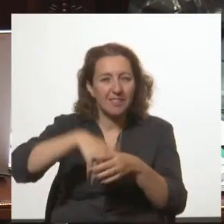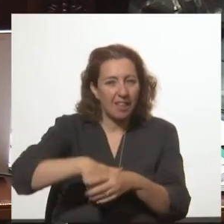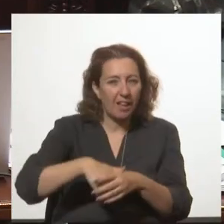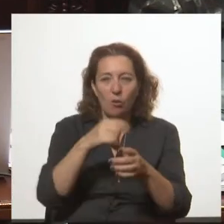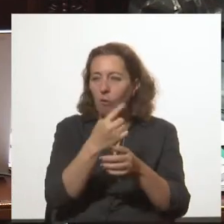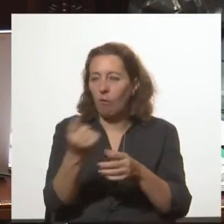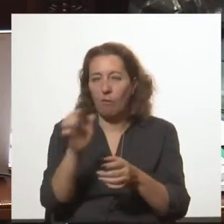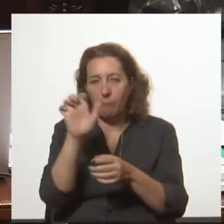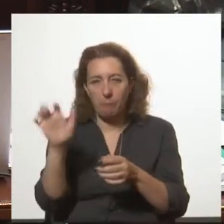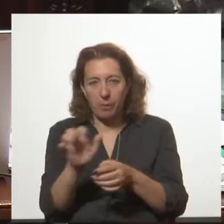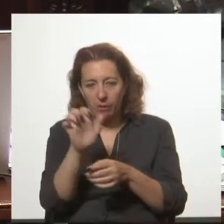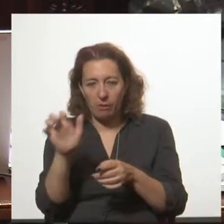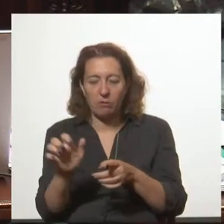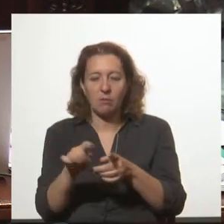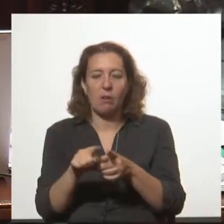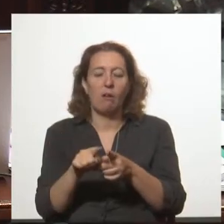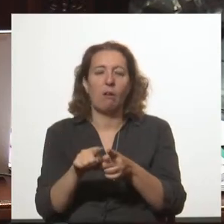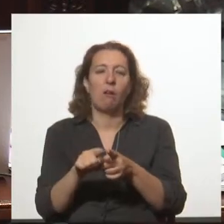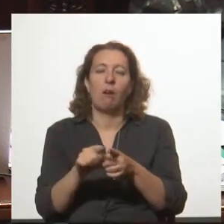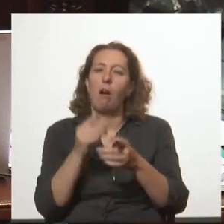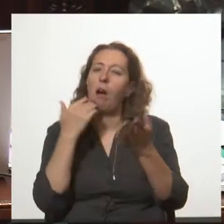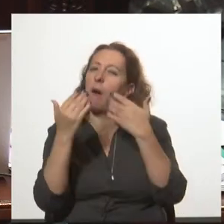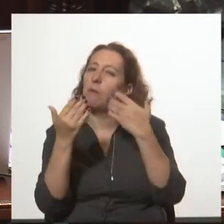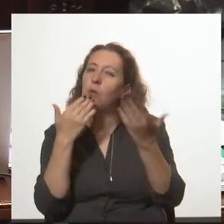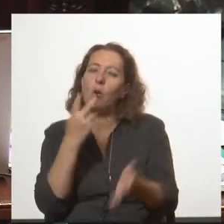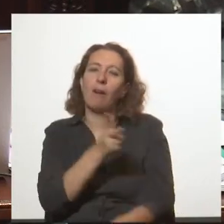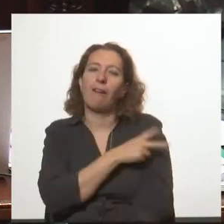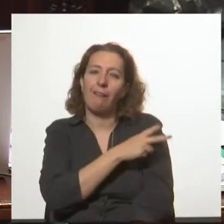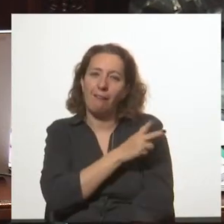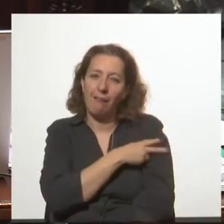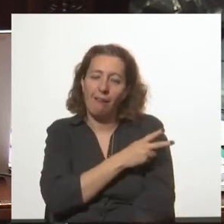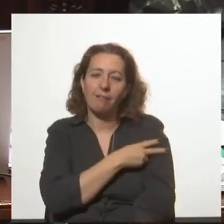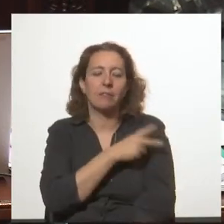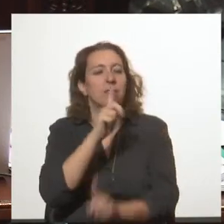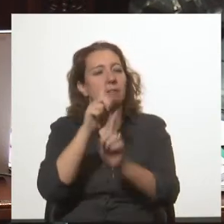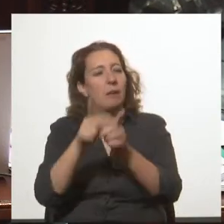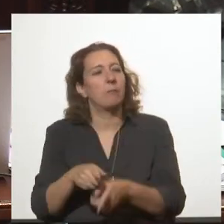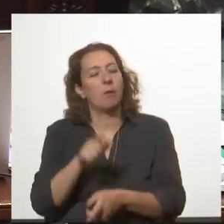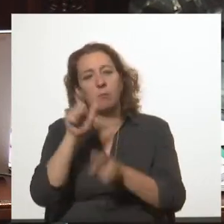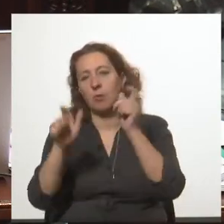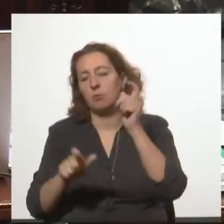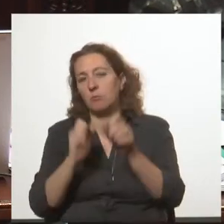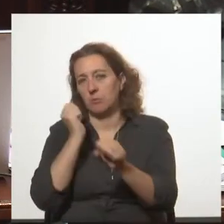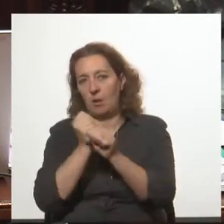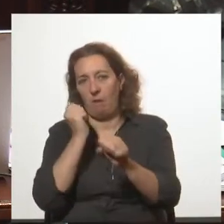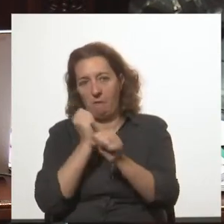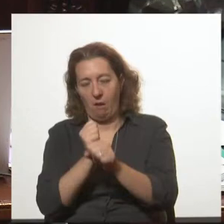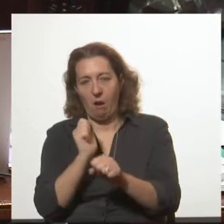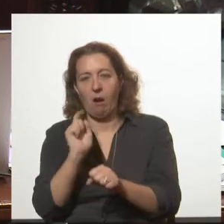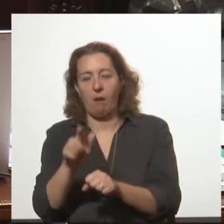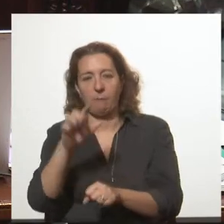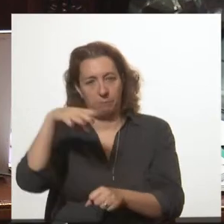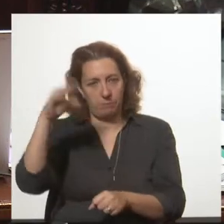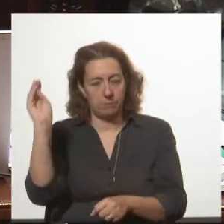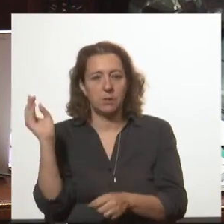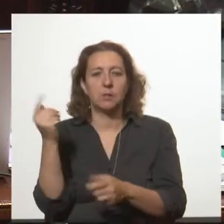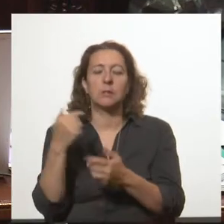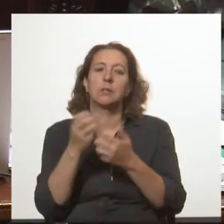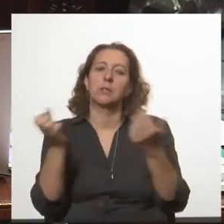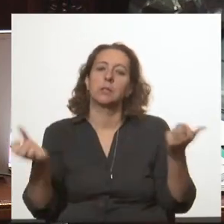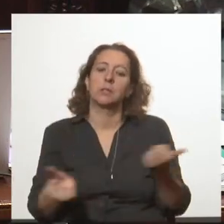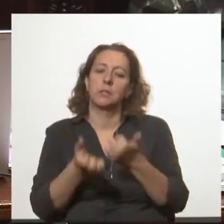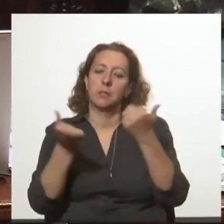se entrevistó y con personal realizo circularización es de saldo